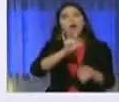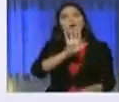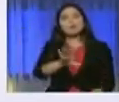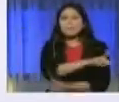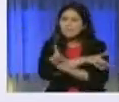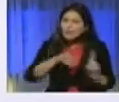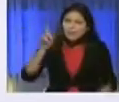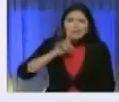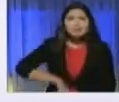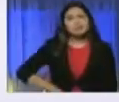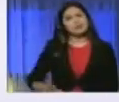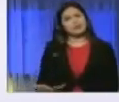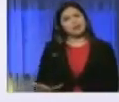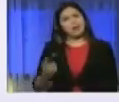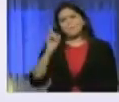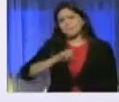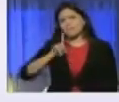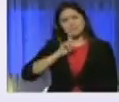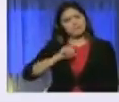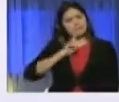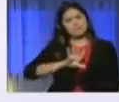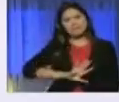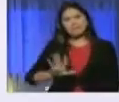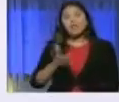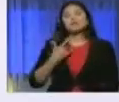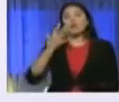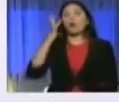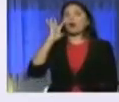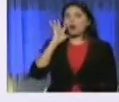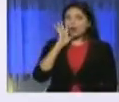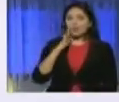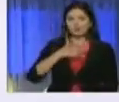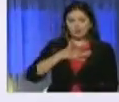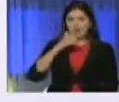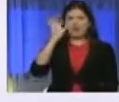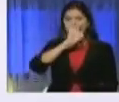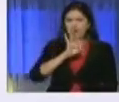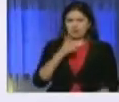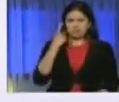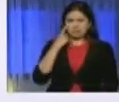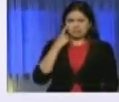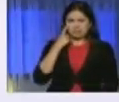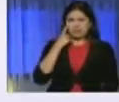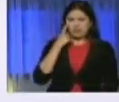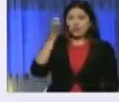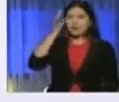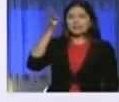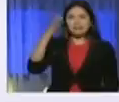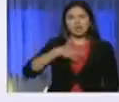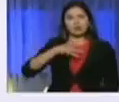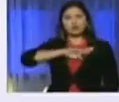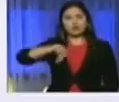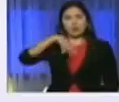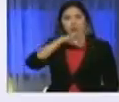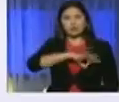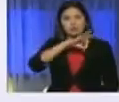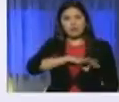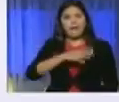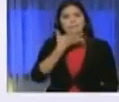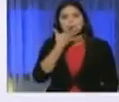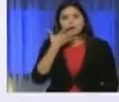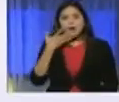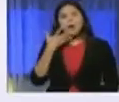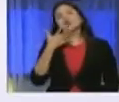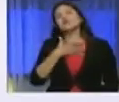falso. Yo creo en otra lógica que nos exige más como sociedad. En la lógica de que